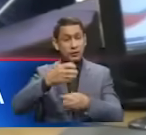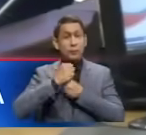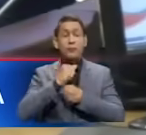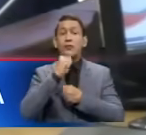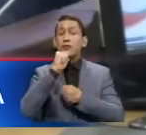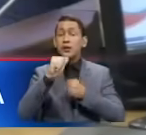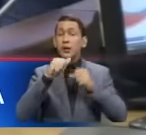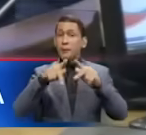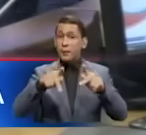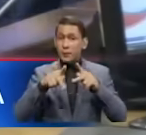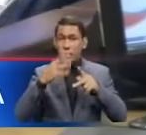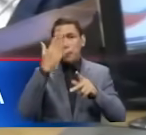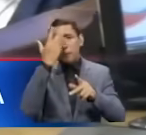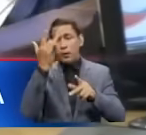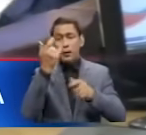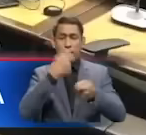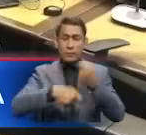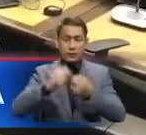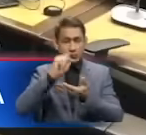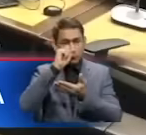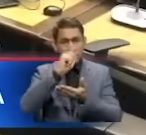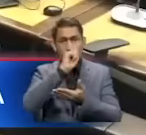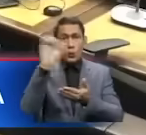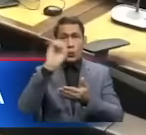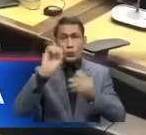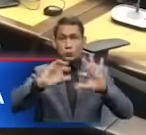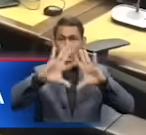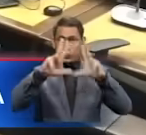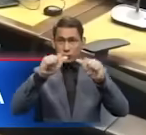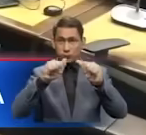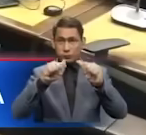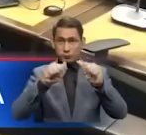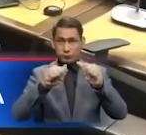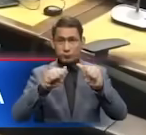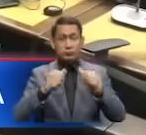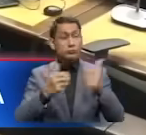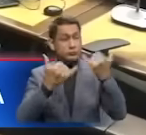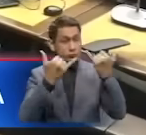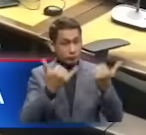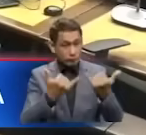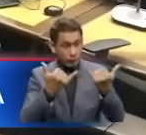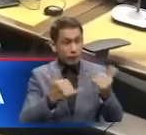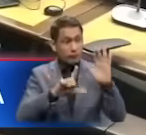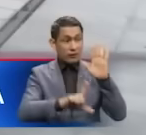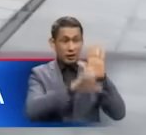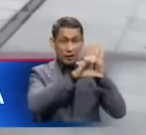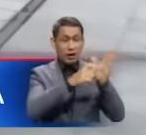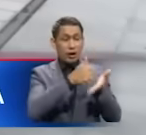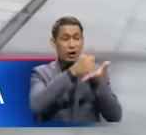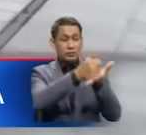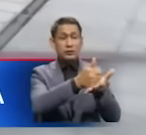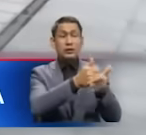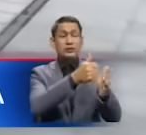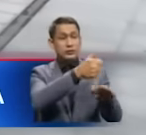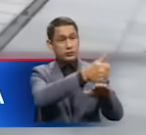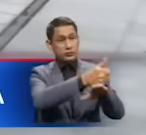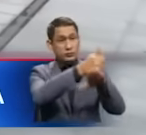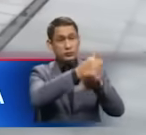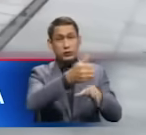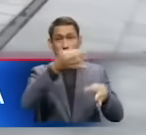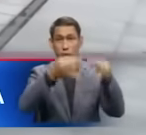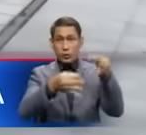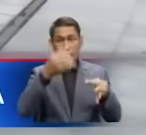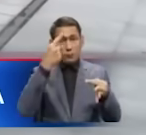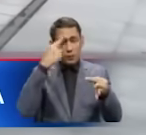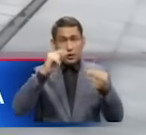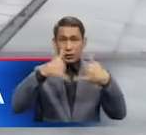de narcotráfico o corrupción. Entrega más herramientas a los operadores de justicia para mejorar los controles. Todos los detalles de este